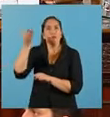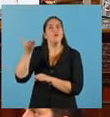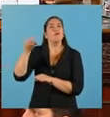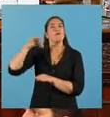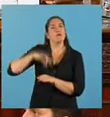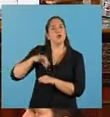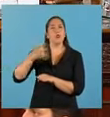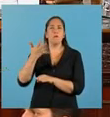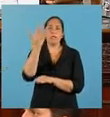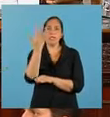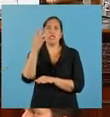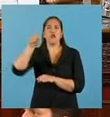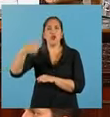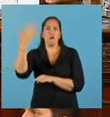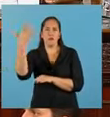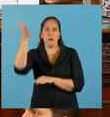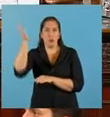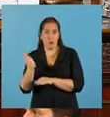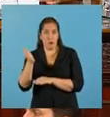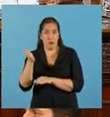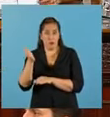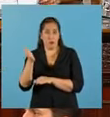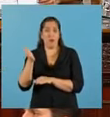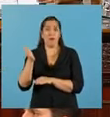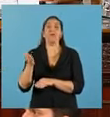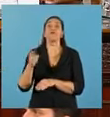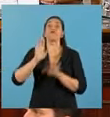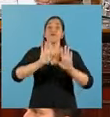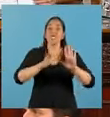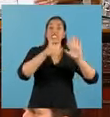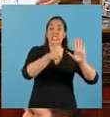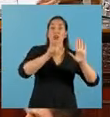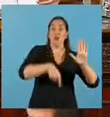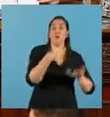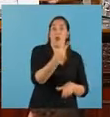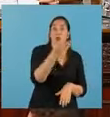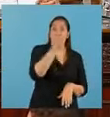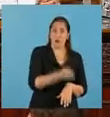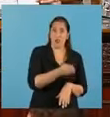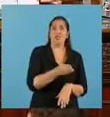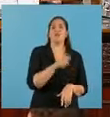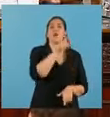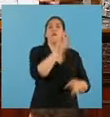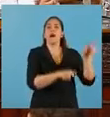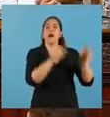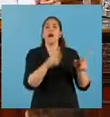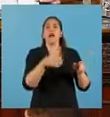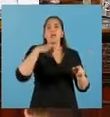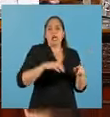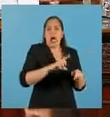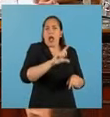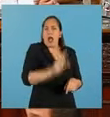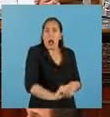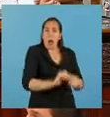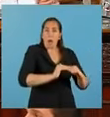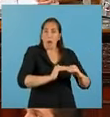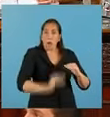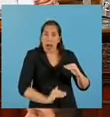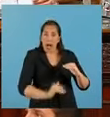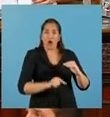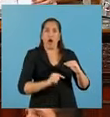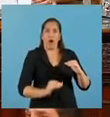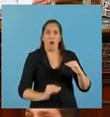salario medio del 5,5% y del 16,2% para las remuneraciones más bajas en el primer trimestre del